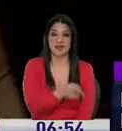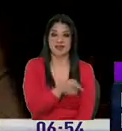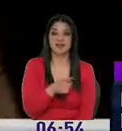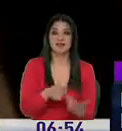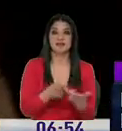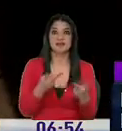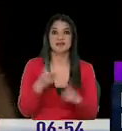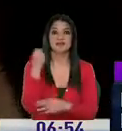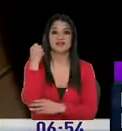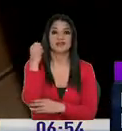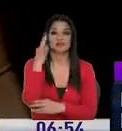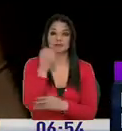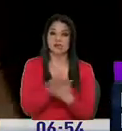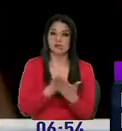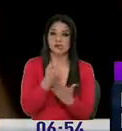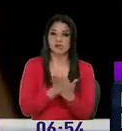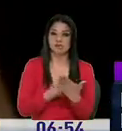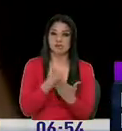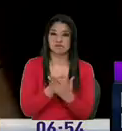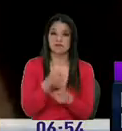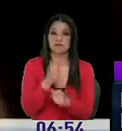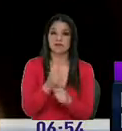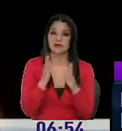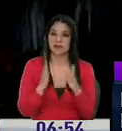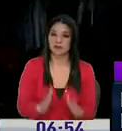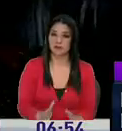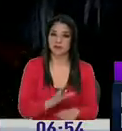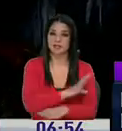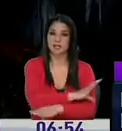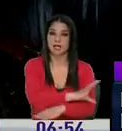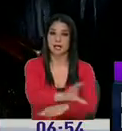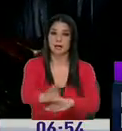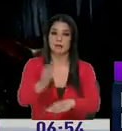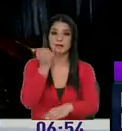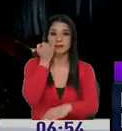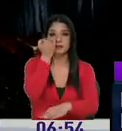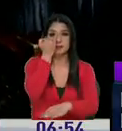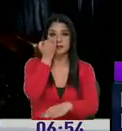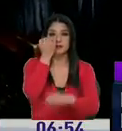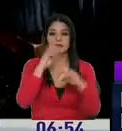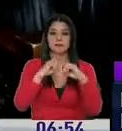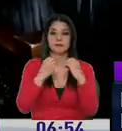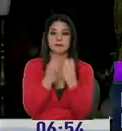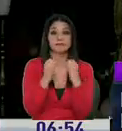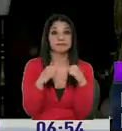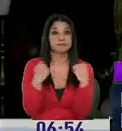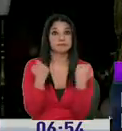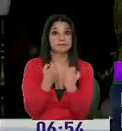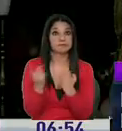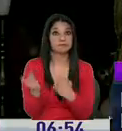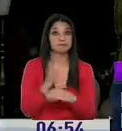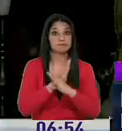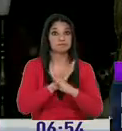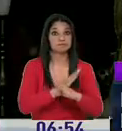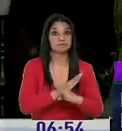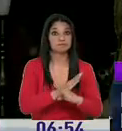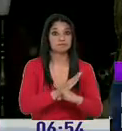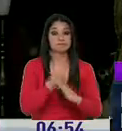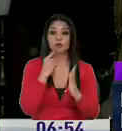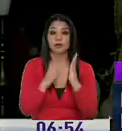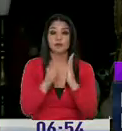por los derechos de las mujeres trabajadores campesinos indígenas y organizaciones sociales sobre lo que pasaba con ellas